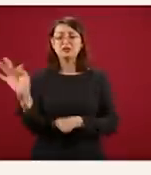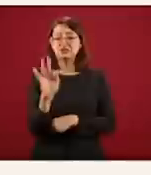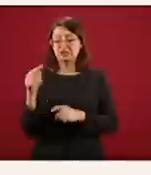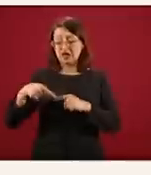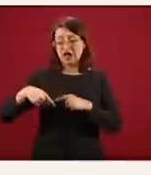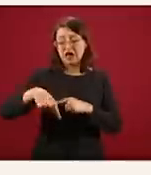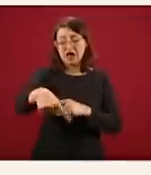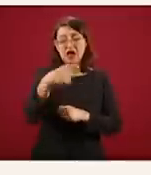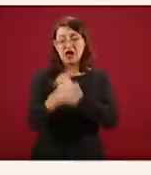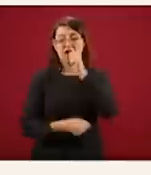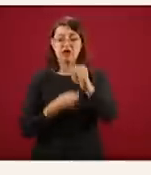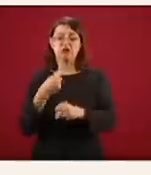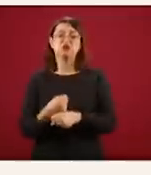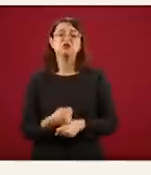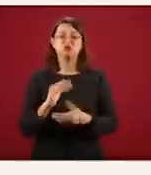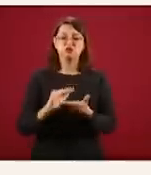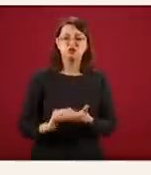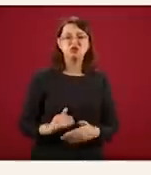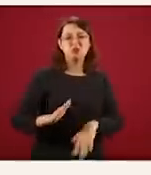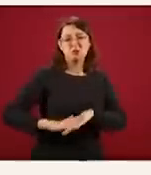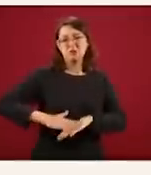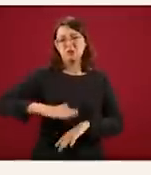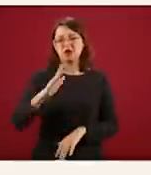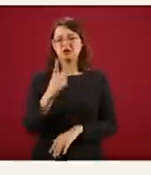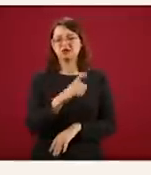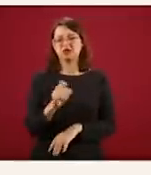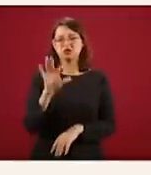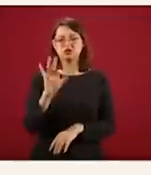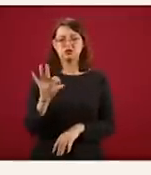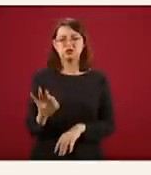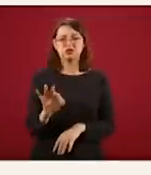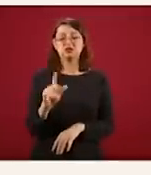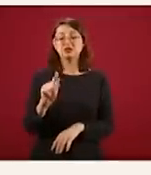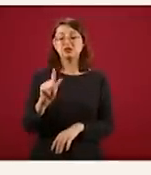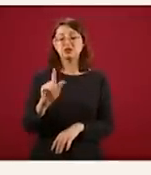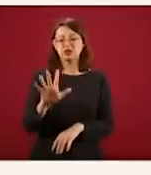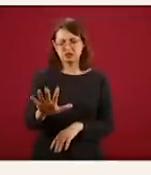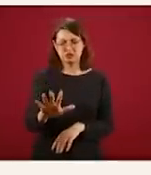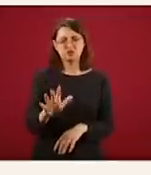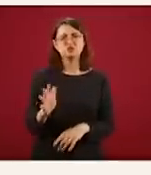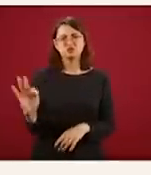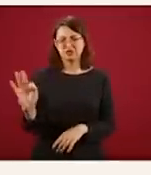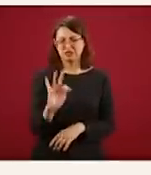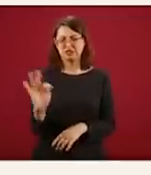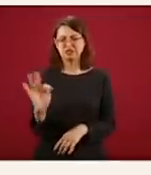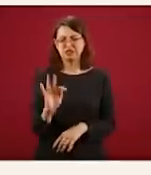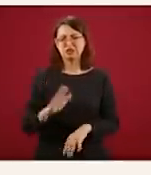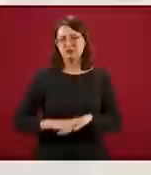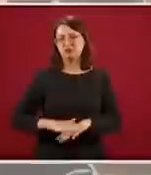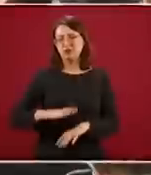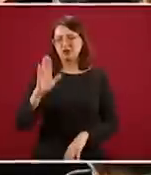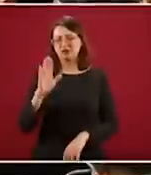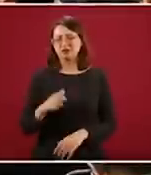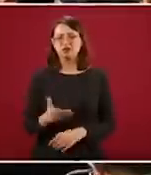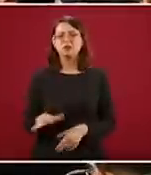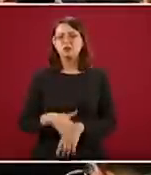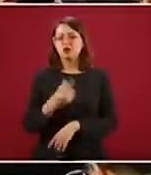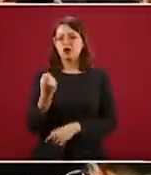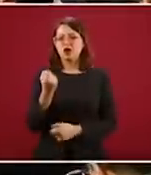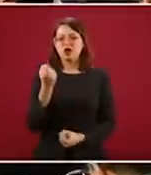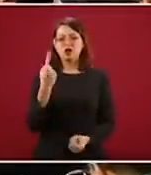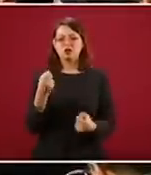de que se pudieran ellos hacer migraciones en las tomas clandestinas. La que sigue, por favor.